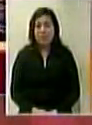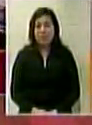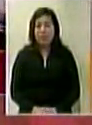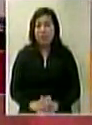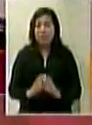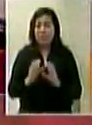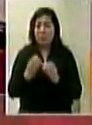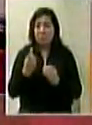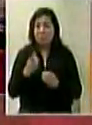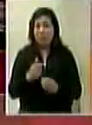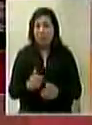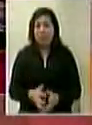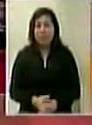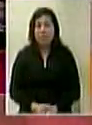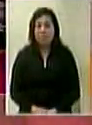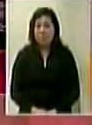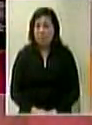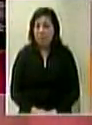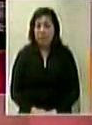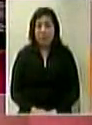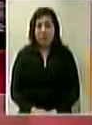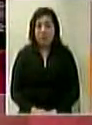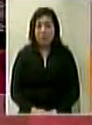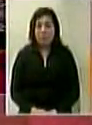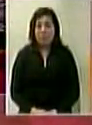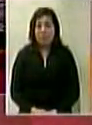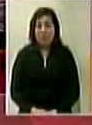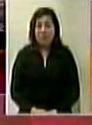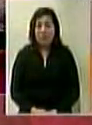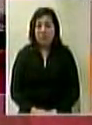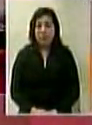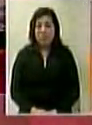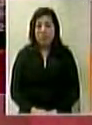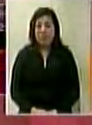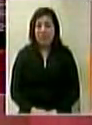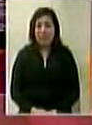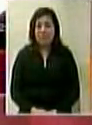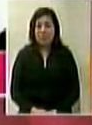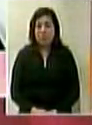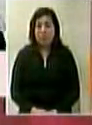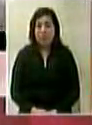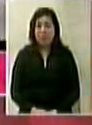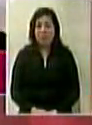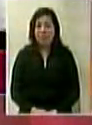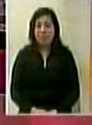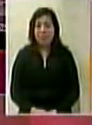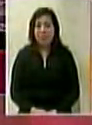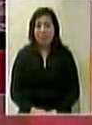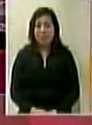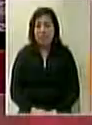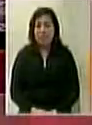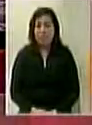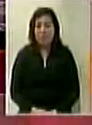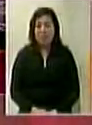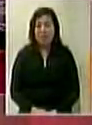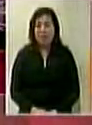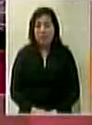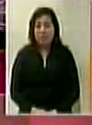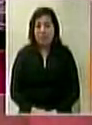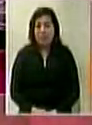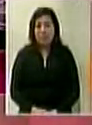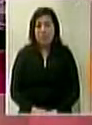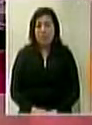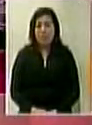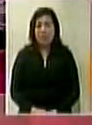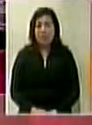del Congreso por eso, porque nosotros deslindamos claramente con movimientos extremistas que ven en el